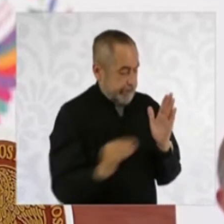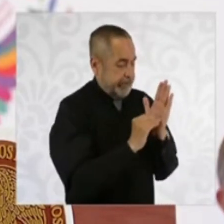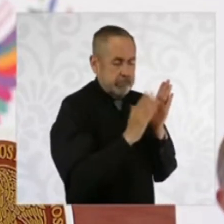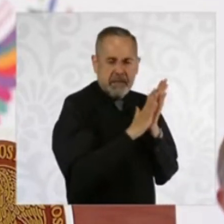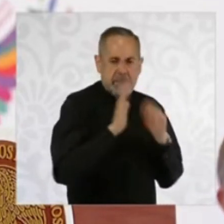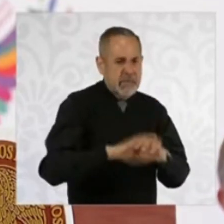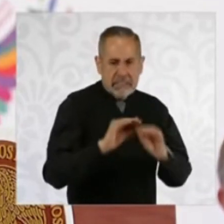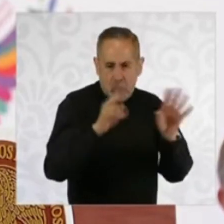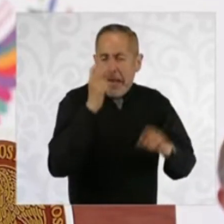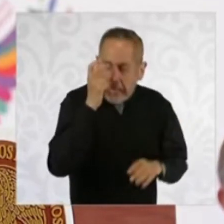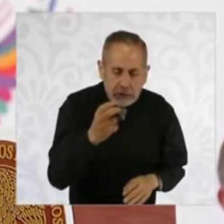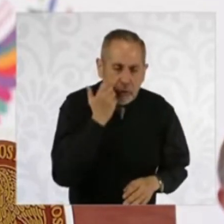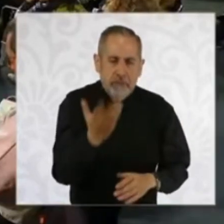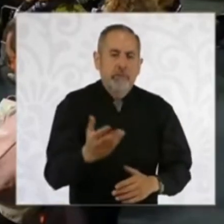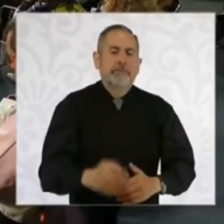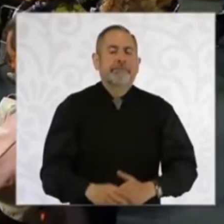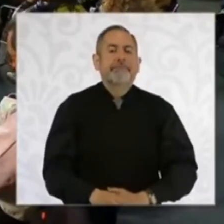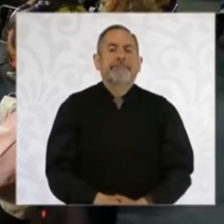esas tareas.